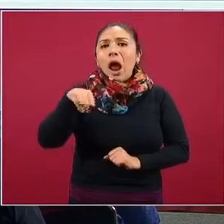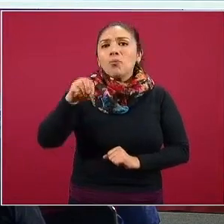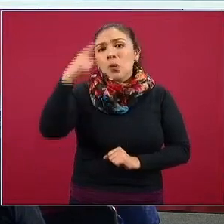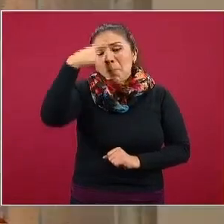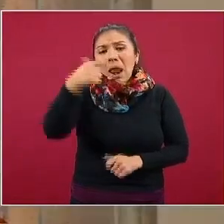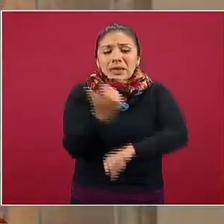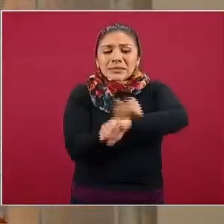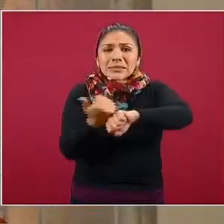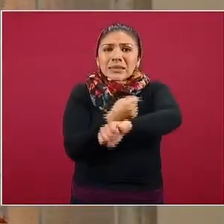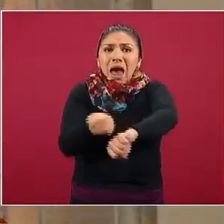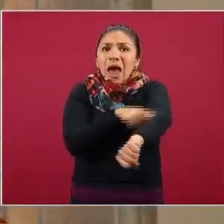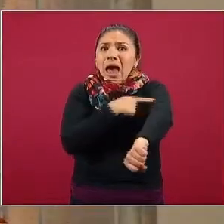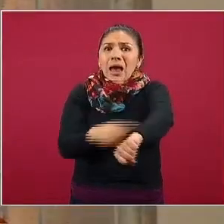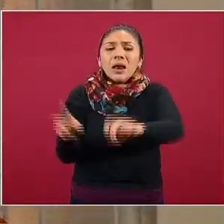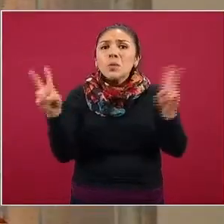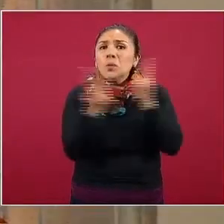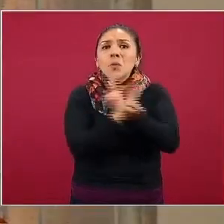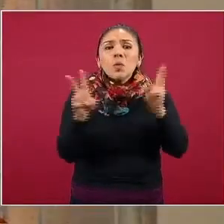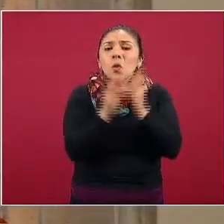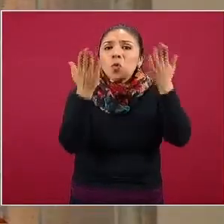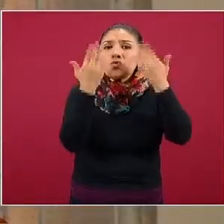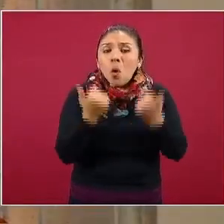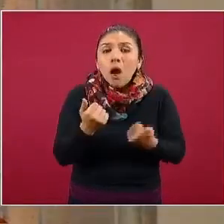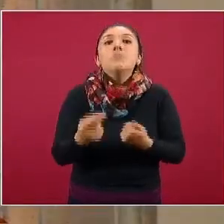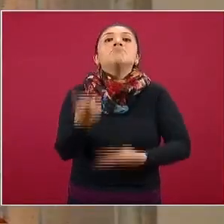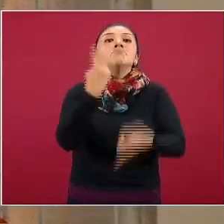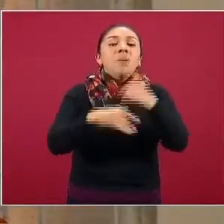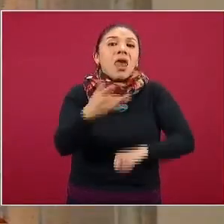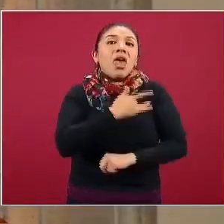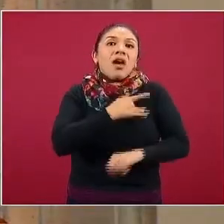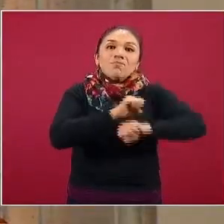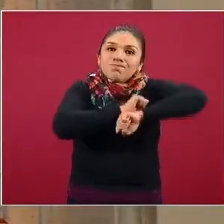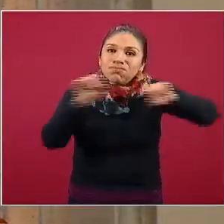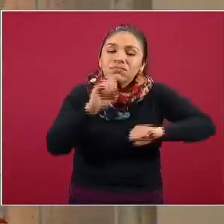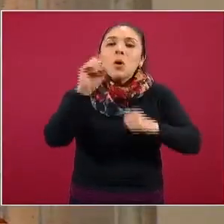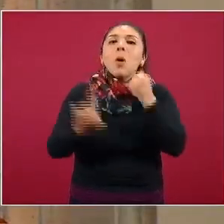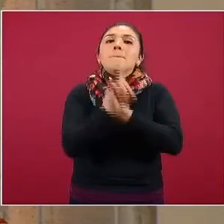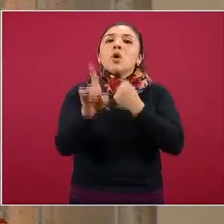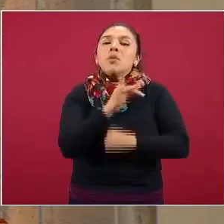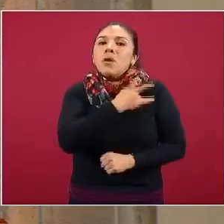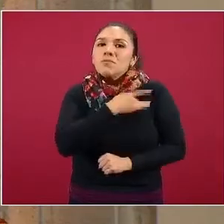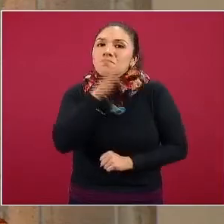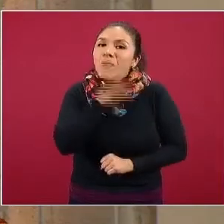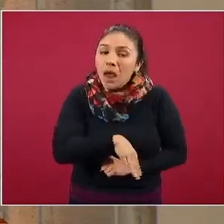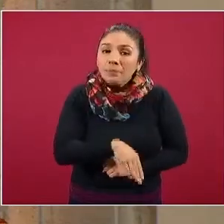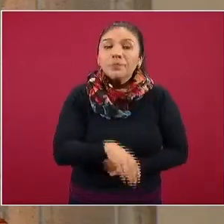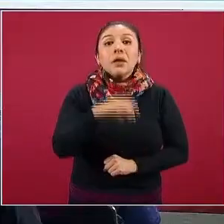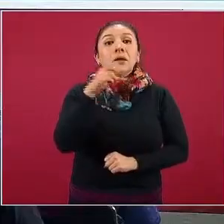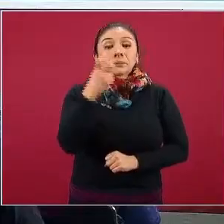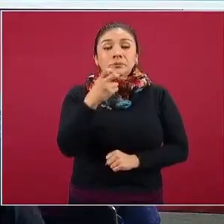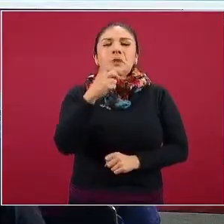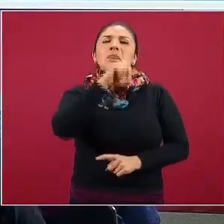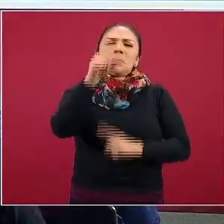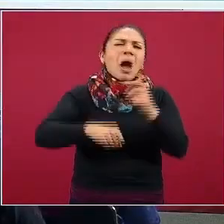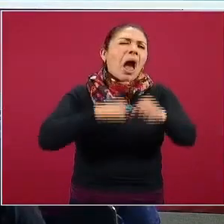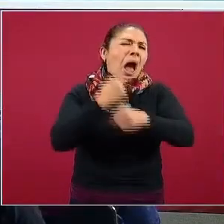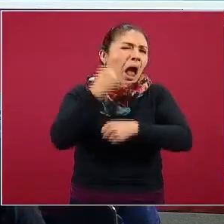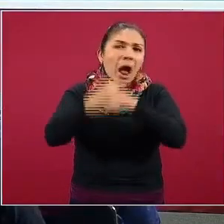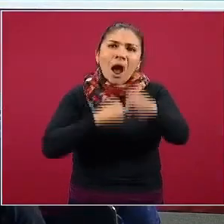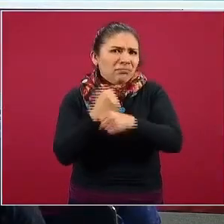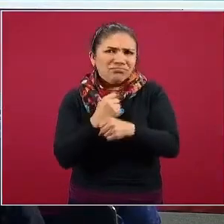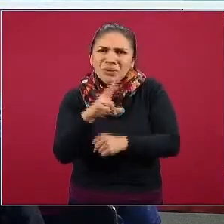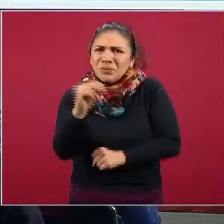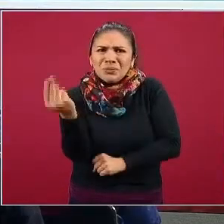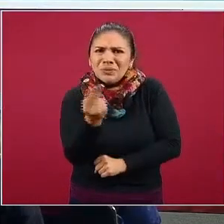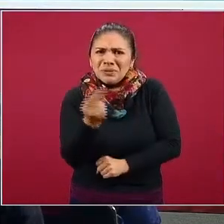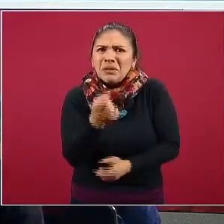de la sangre y es una de las causas de infarto y de problemas vasculares, no después del consumo de varios años, inclusive en